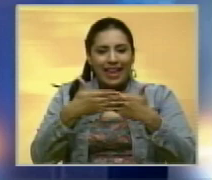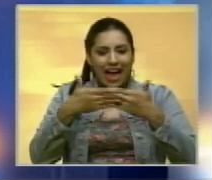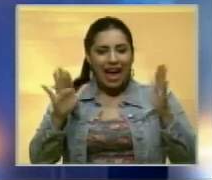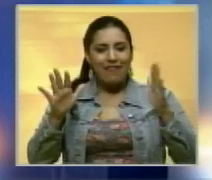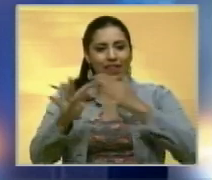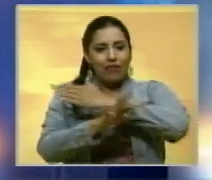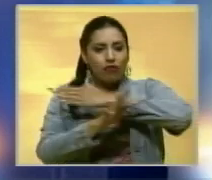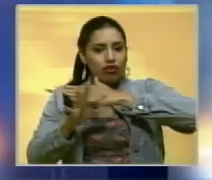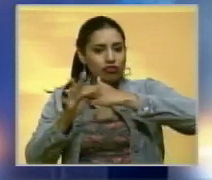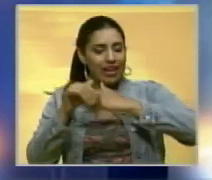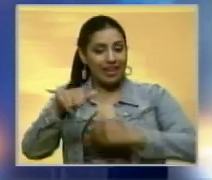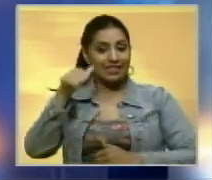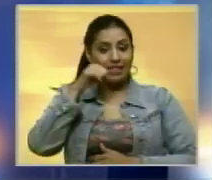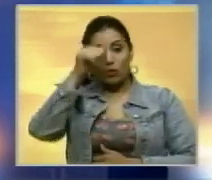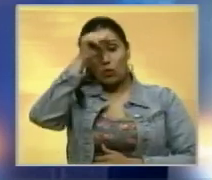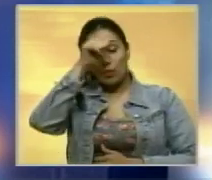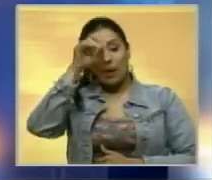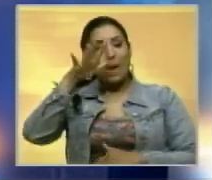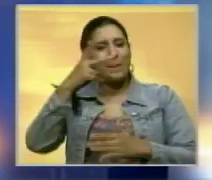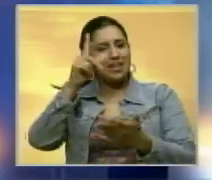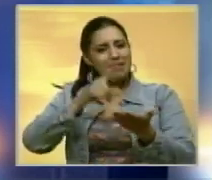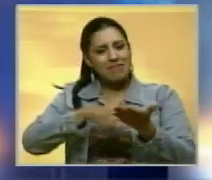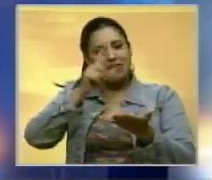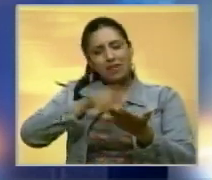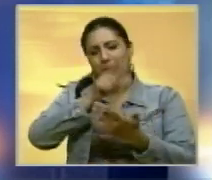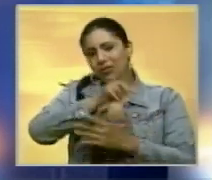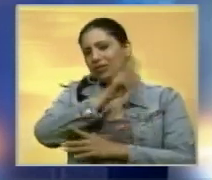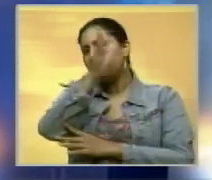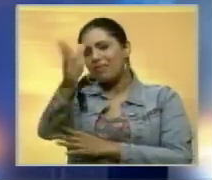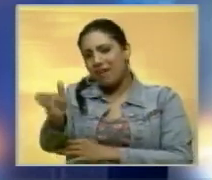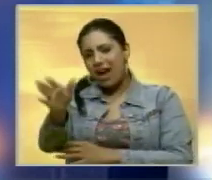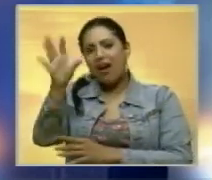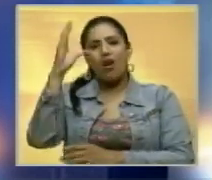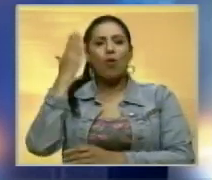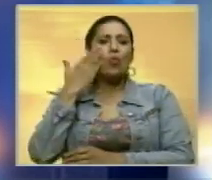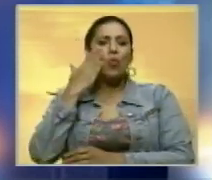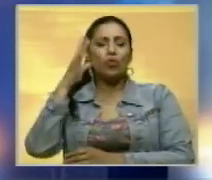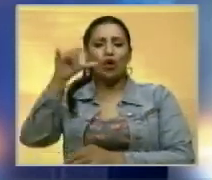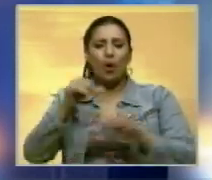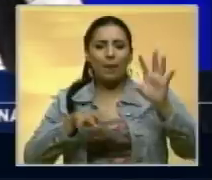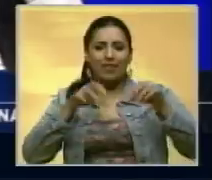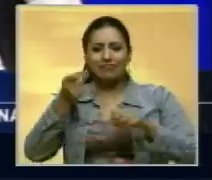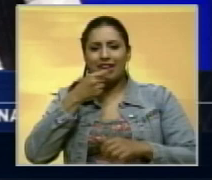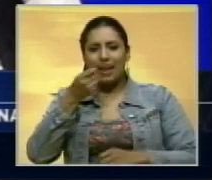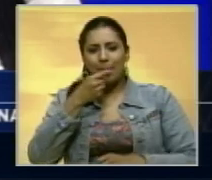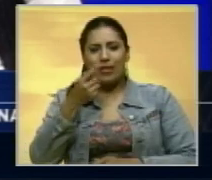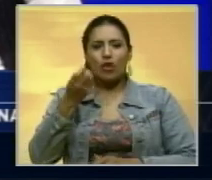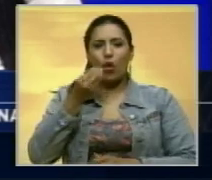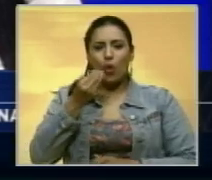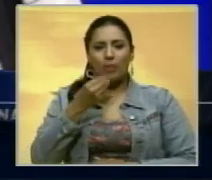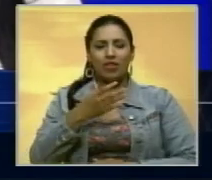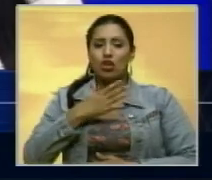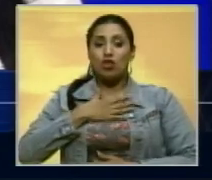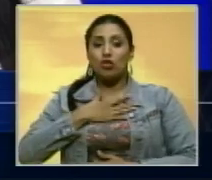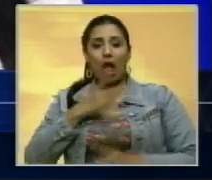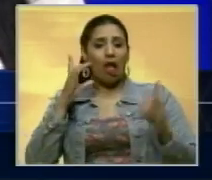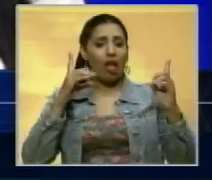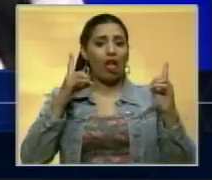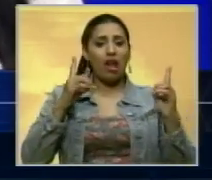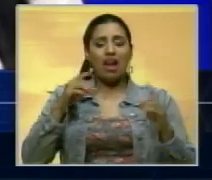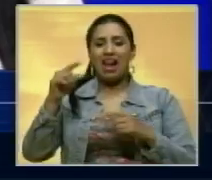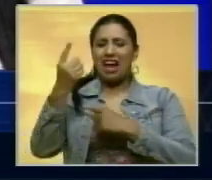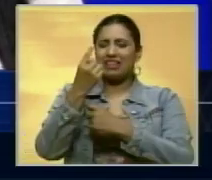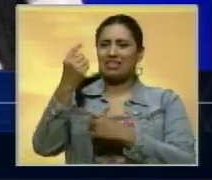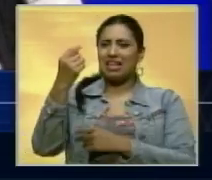fin de semana y que miles de venezolanos puedan ir al vecino país a comprar alimentos y medicinas. No lo hacemos por hobby, como lo